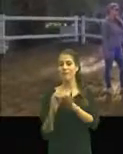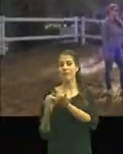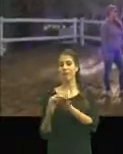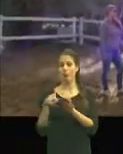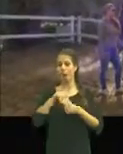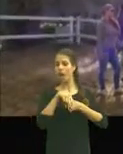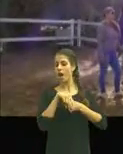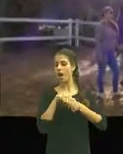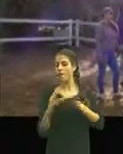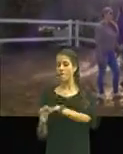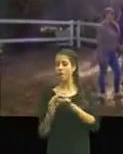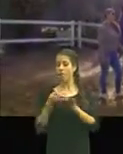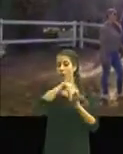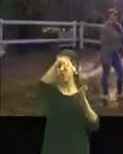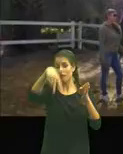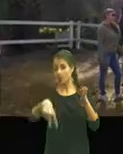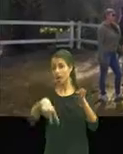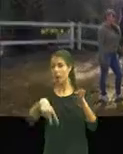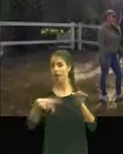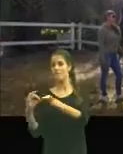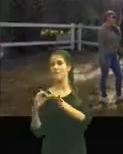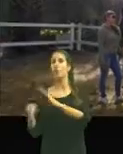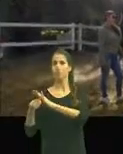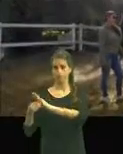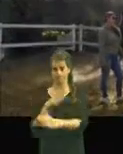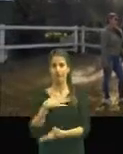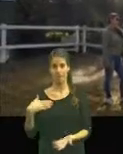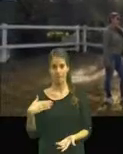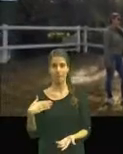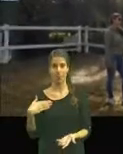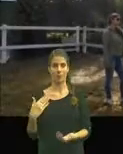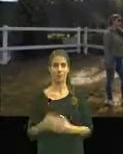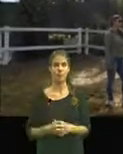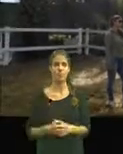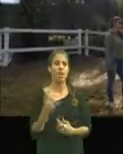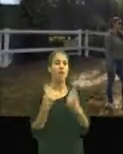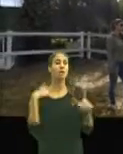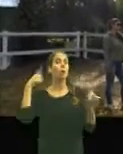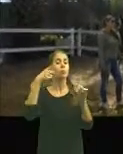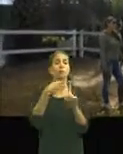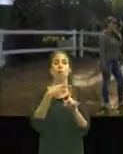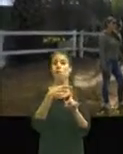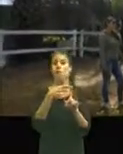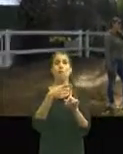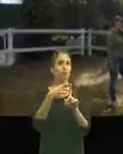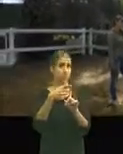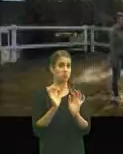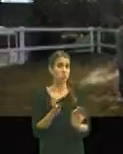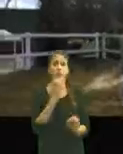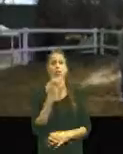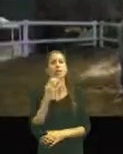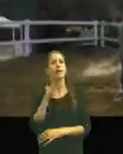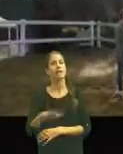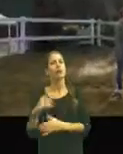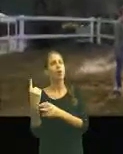perro que intentamos luego trasladarlo a la vida cotidiana. Muchas veces hemos tenido objetivos a cumplir en este aspecto, los niños